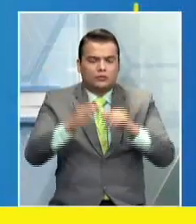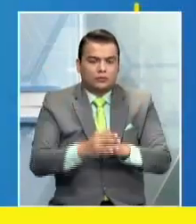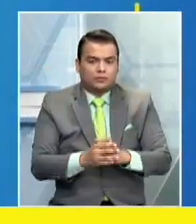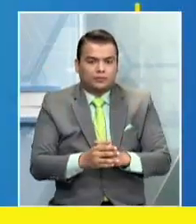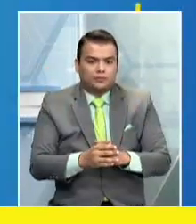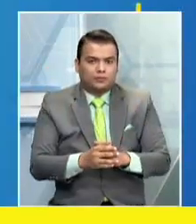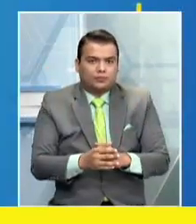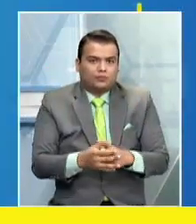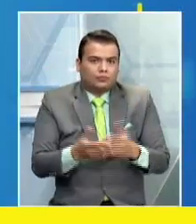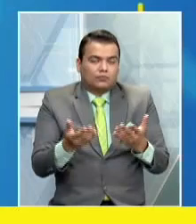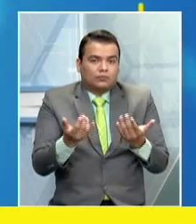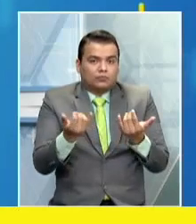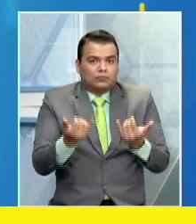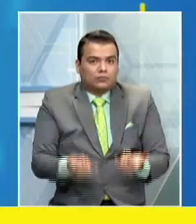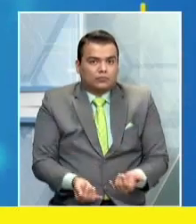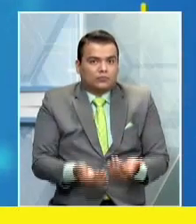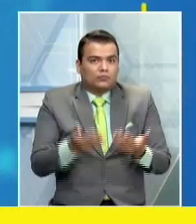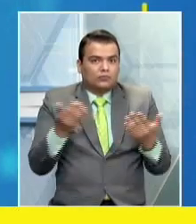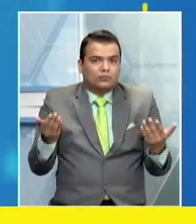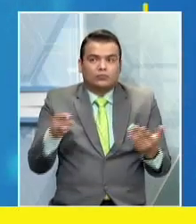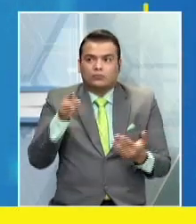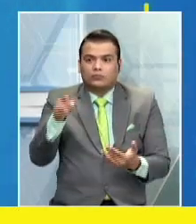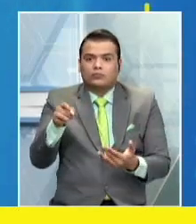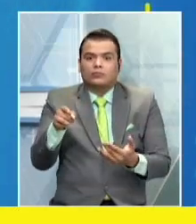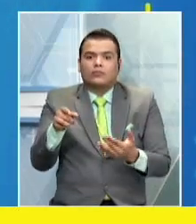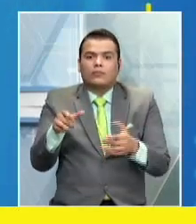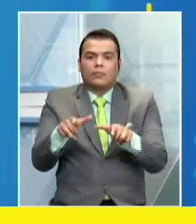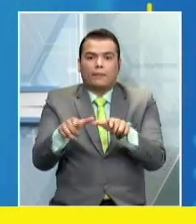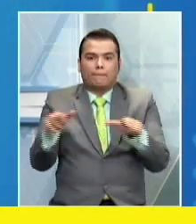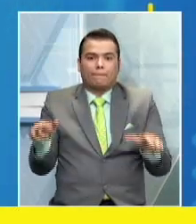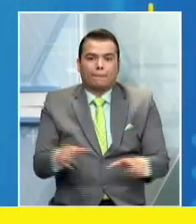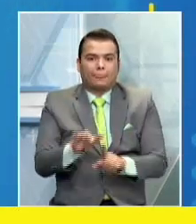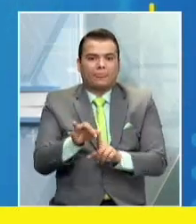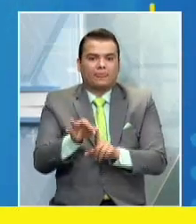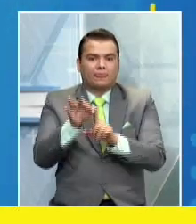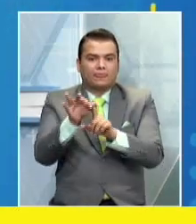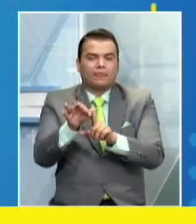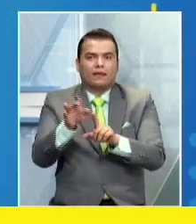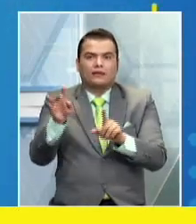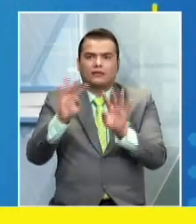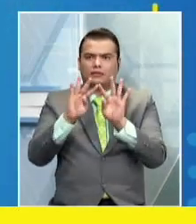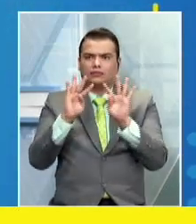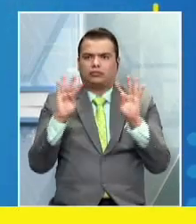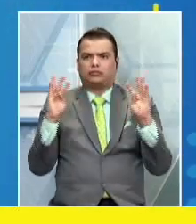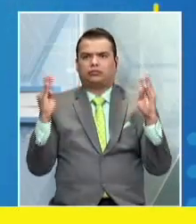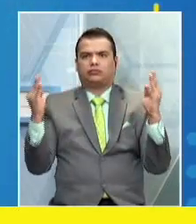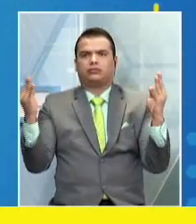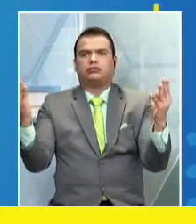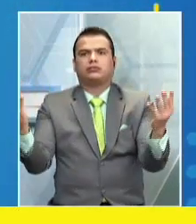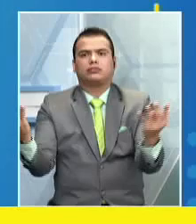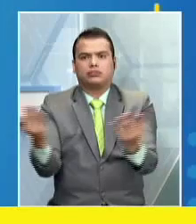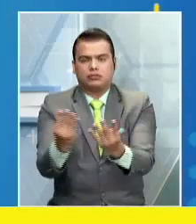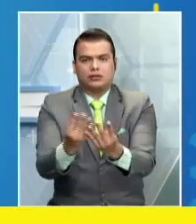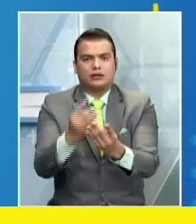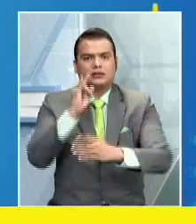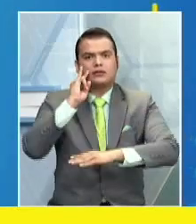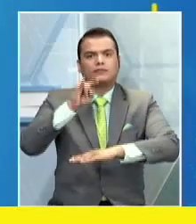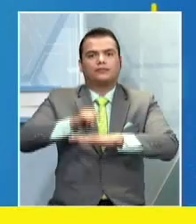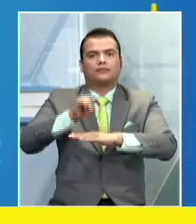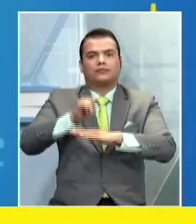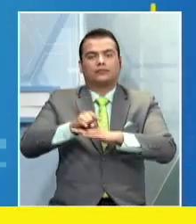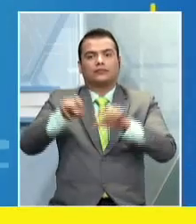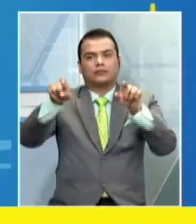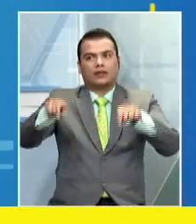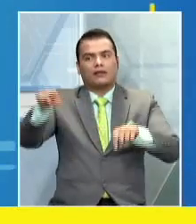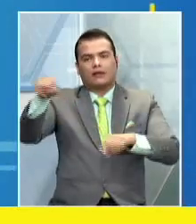tome medidas para proteger el inmueble, se requiere que sea cercado y que la vigilancia haga presencia en la parte